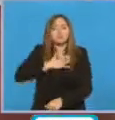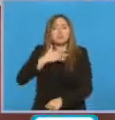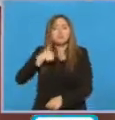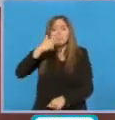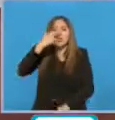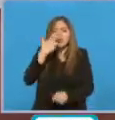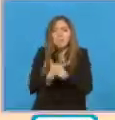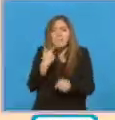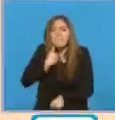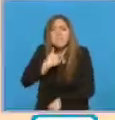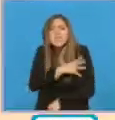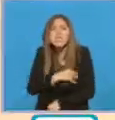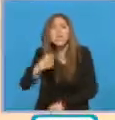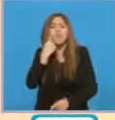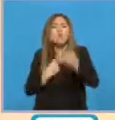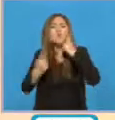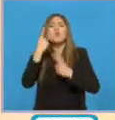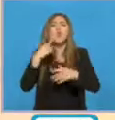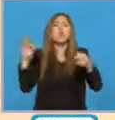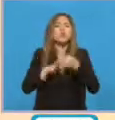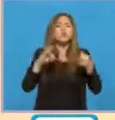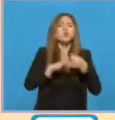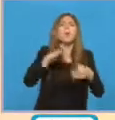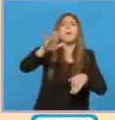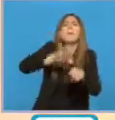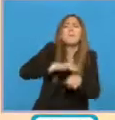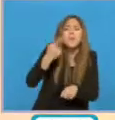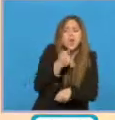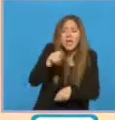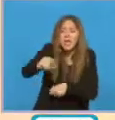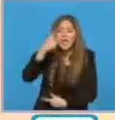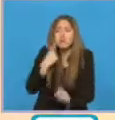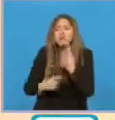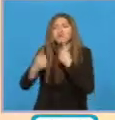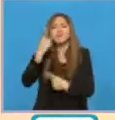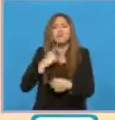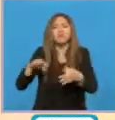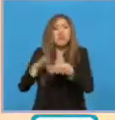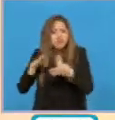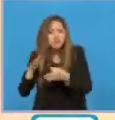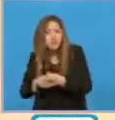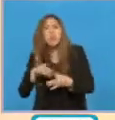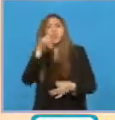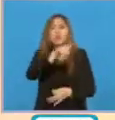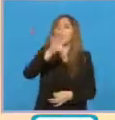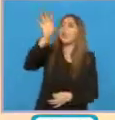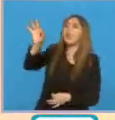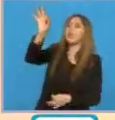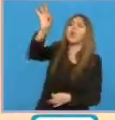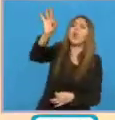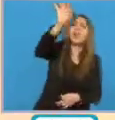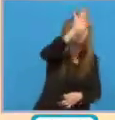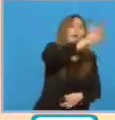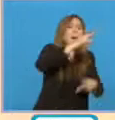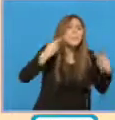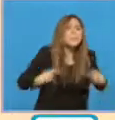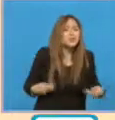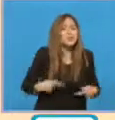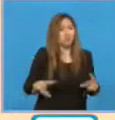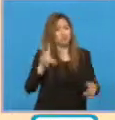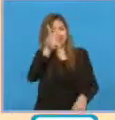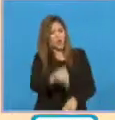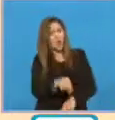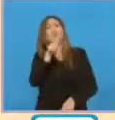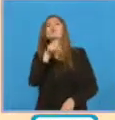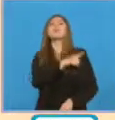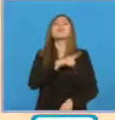llorón, hay que descubrir la causa. Sí. ¿Qué está pasando? ¿Por qué llora tanto? No tienes que írselo a contar a todo el mundo, sino empezar desde casa